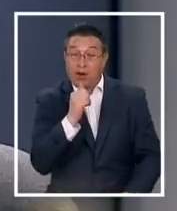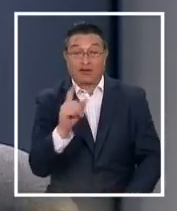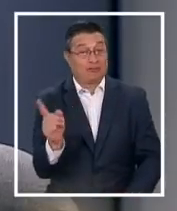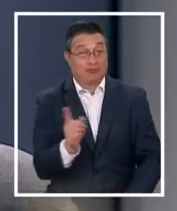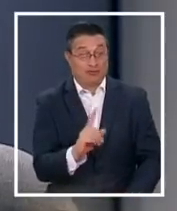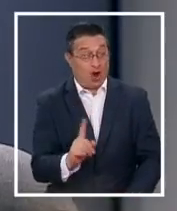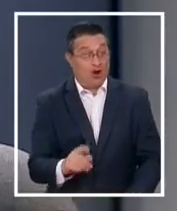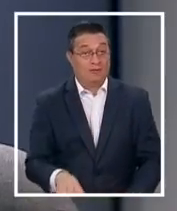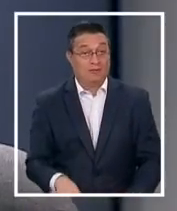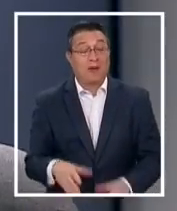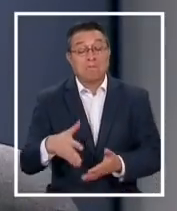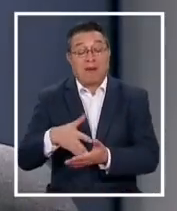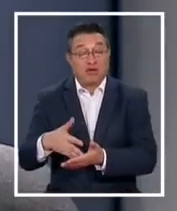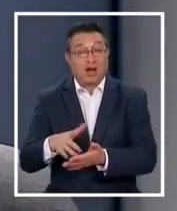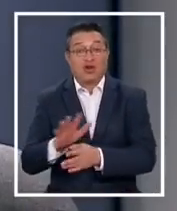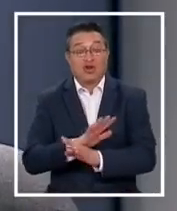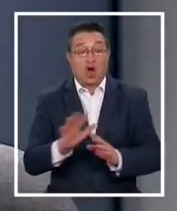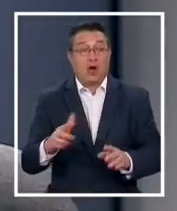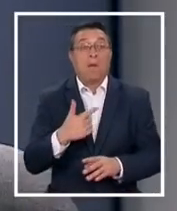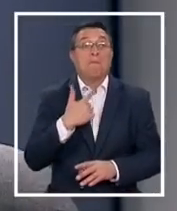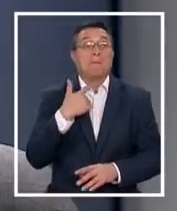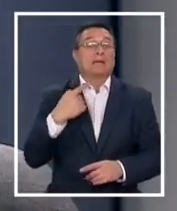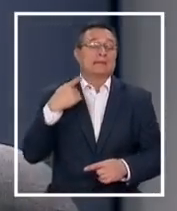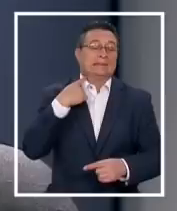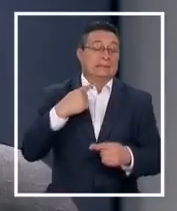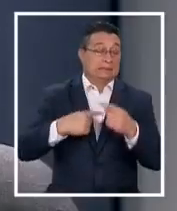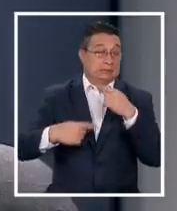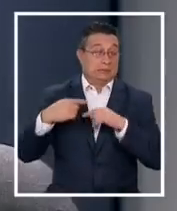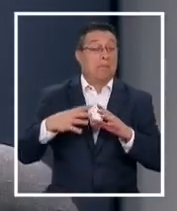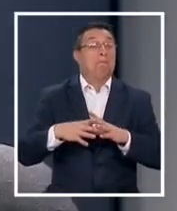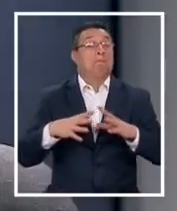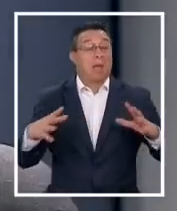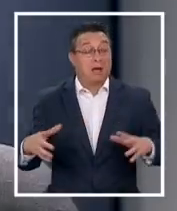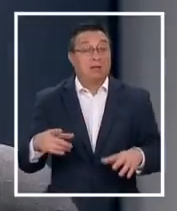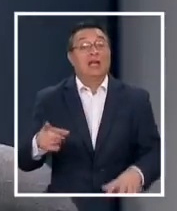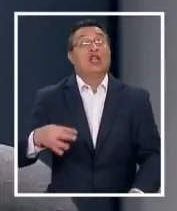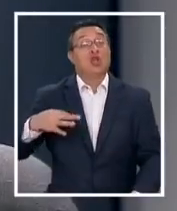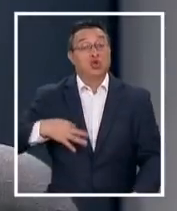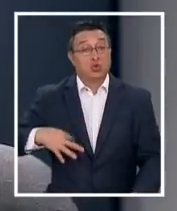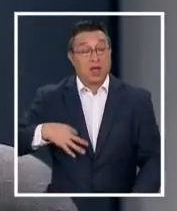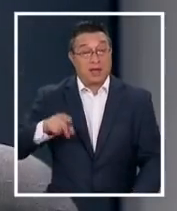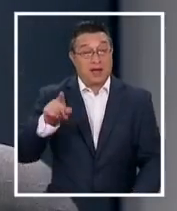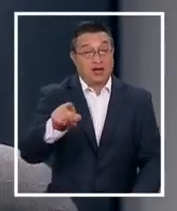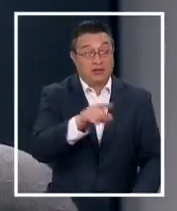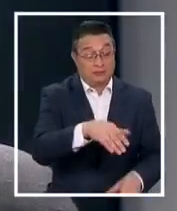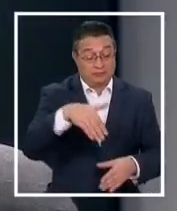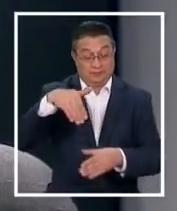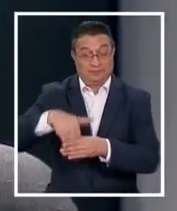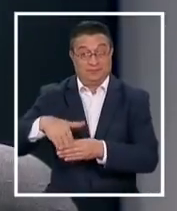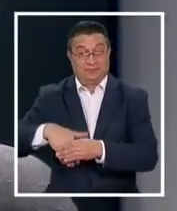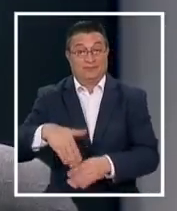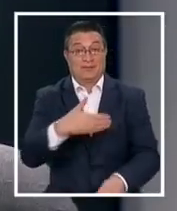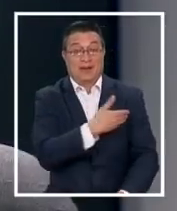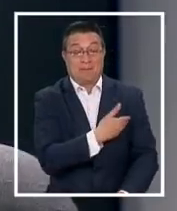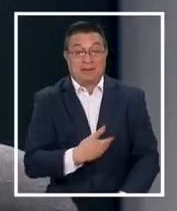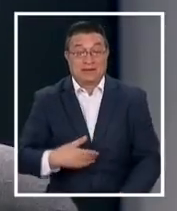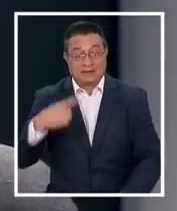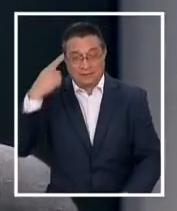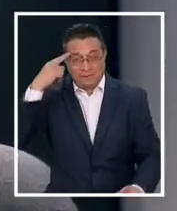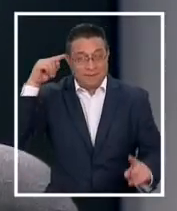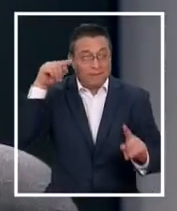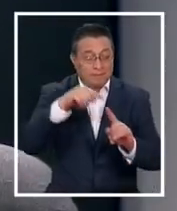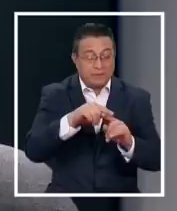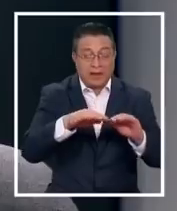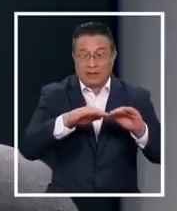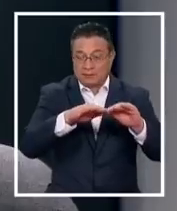los más vulnerables, al revés, es tremendamente regresivo. Y creo que también la ciudadanía, que en una elección, por lo menos presidencial, lo que busca también